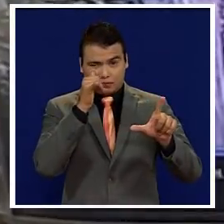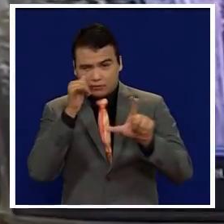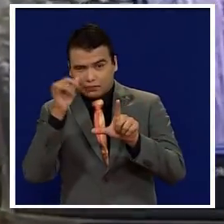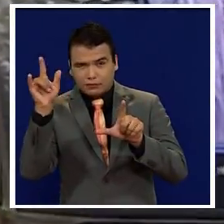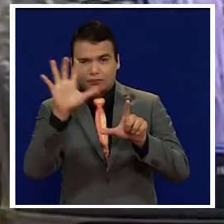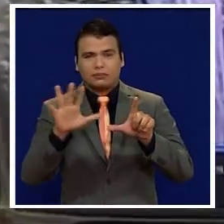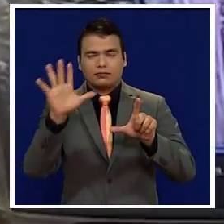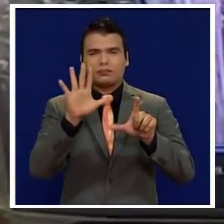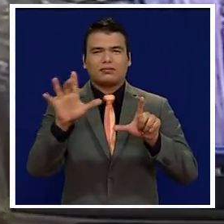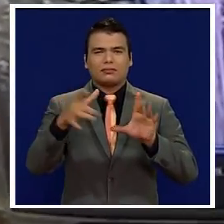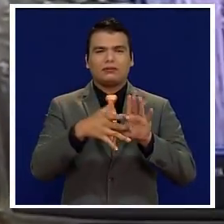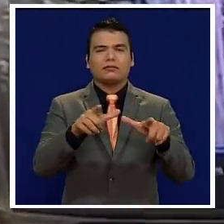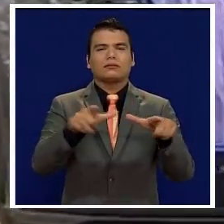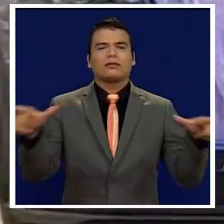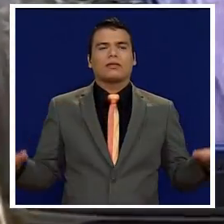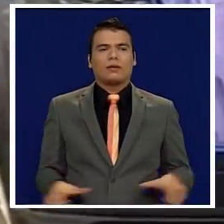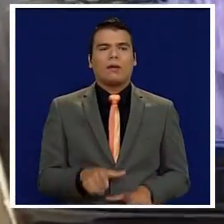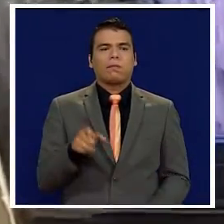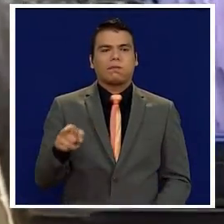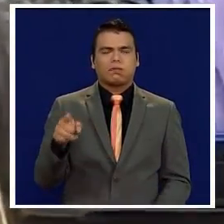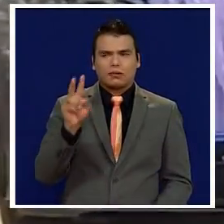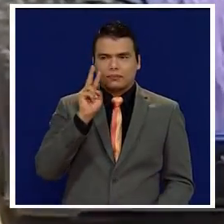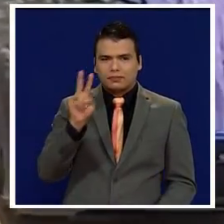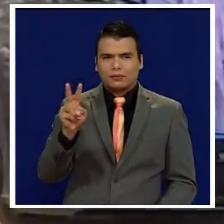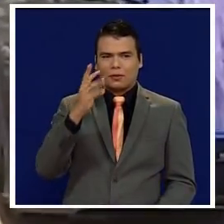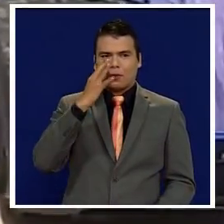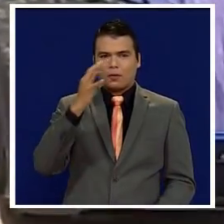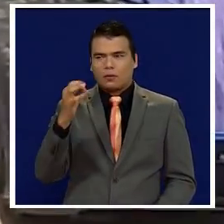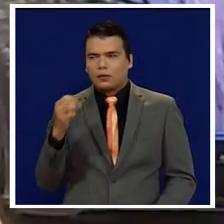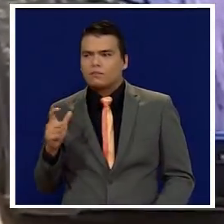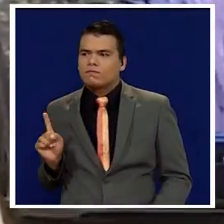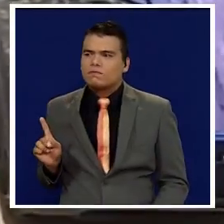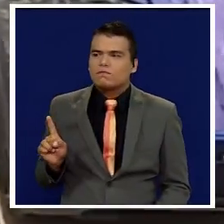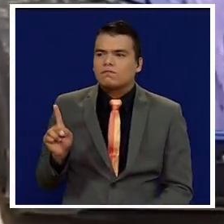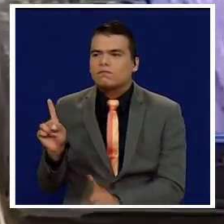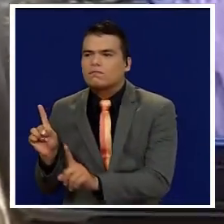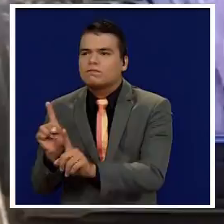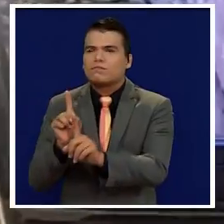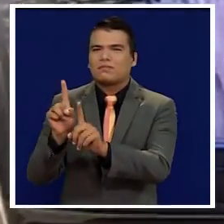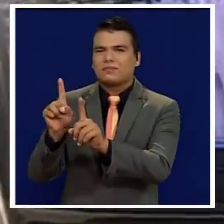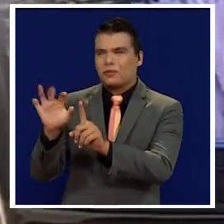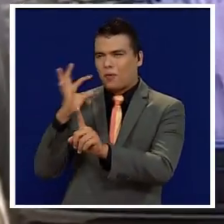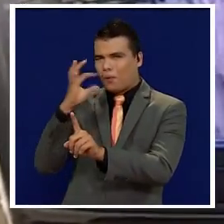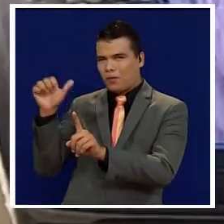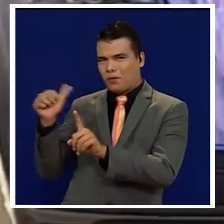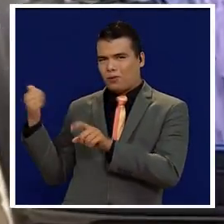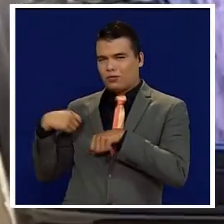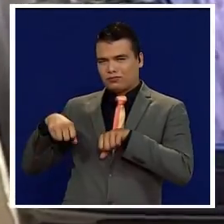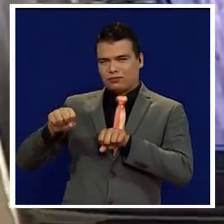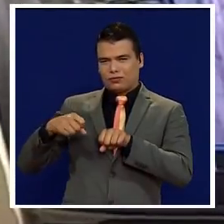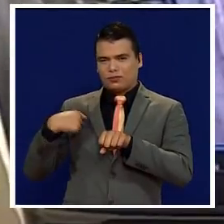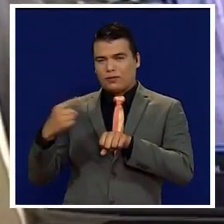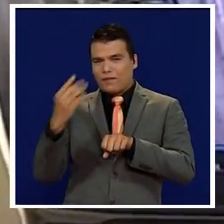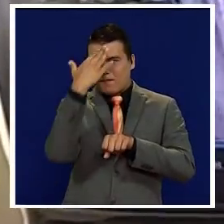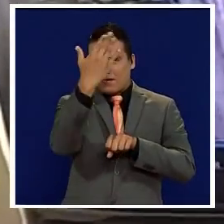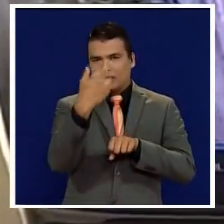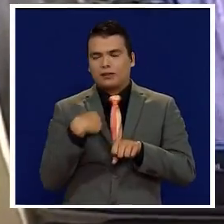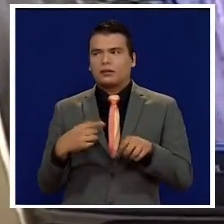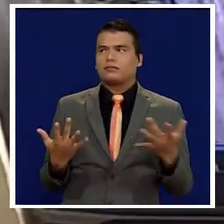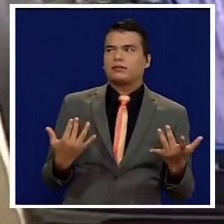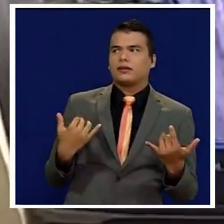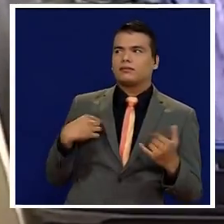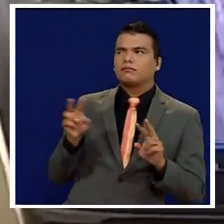seguridad ubicada en el sector, donde se observa cómo el hombre acecha a su víctima, mientras su cómplice, motorizado por la acera de enfrente,